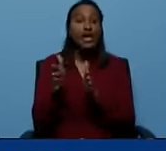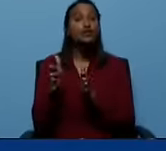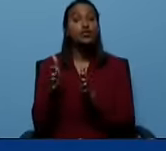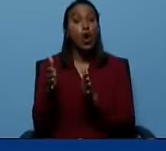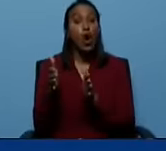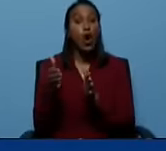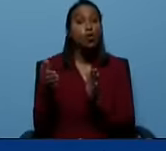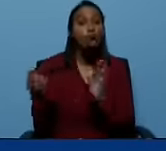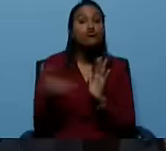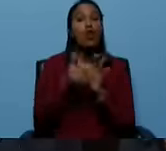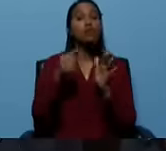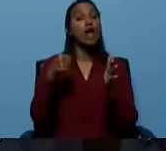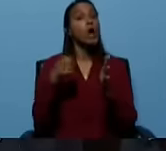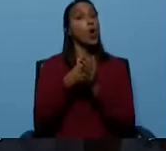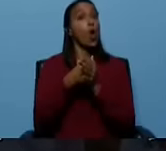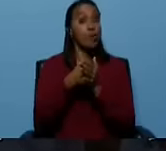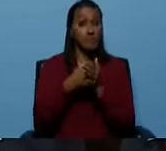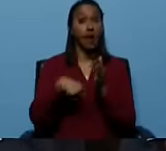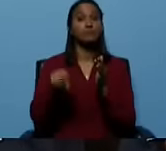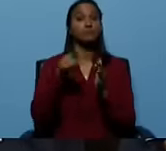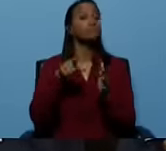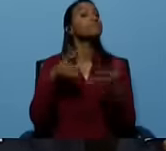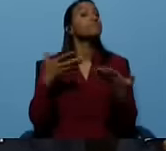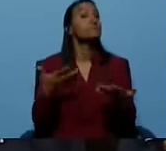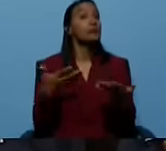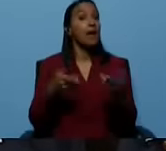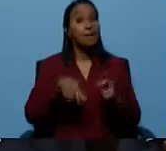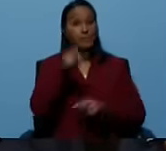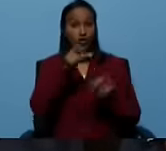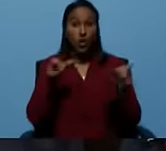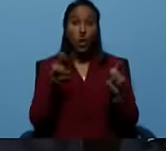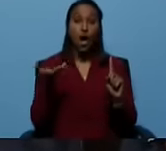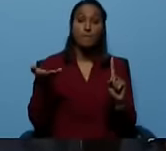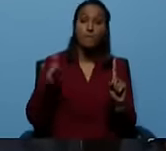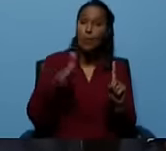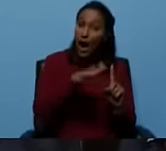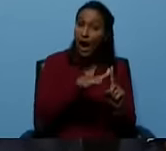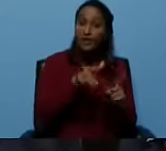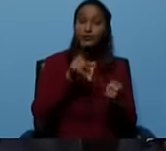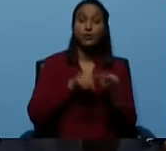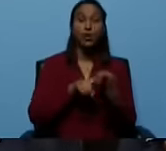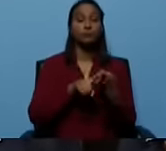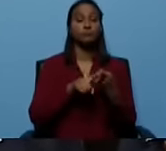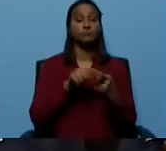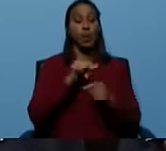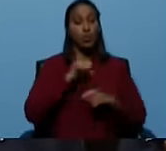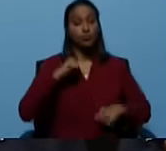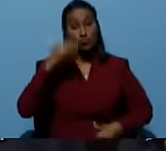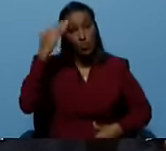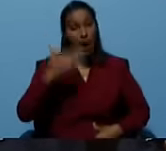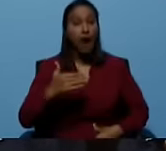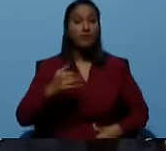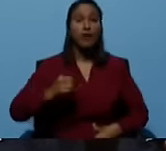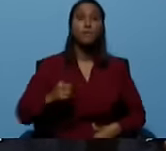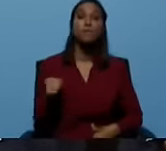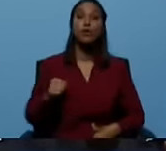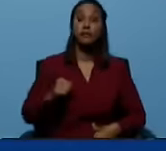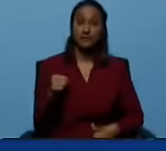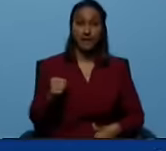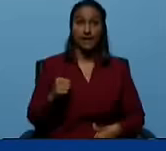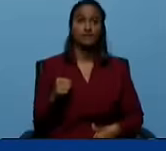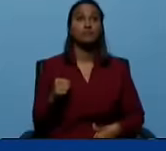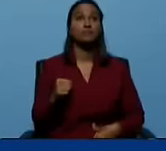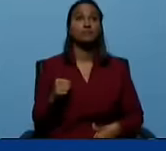impecable. Los heridos y los muertos los tiene la Guardia Nacional y la Policía. Su actuación ha